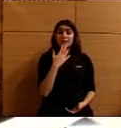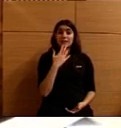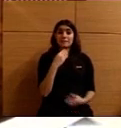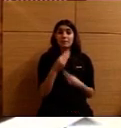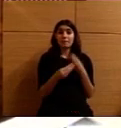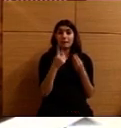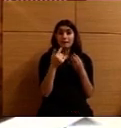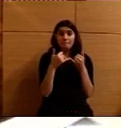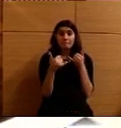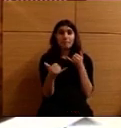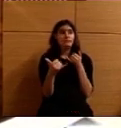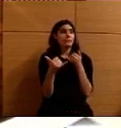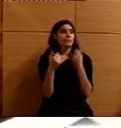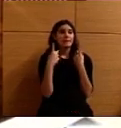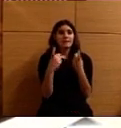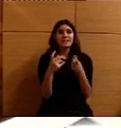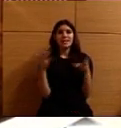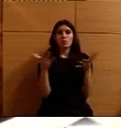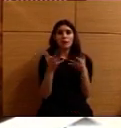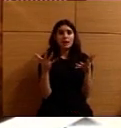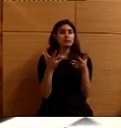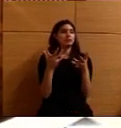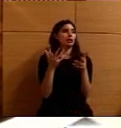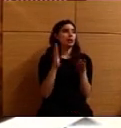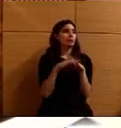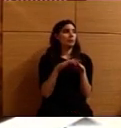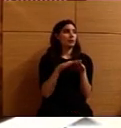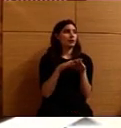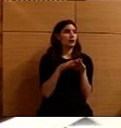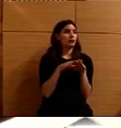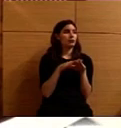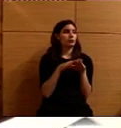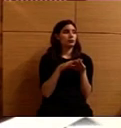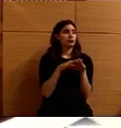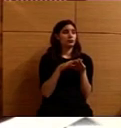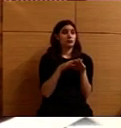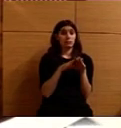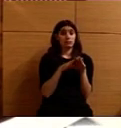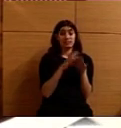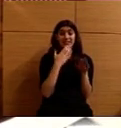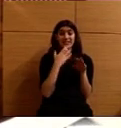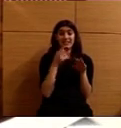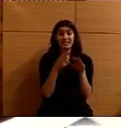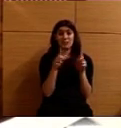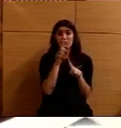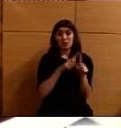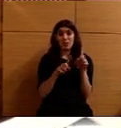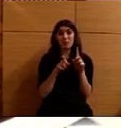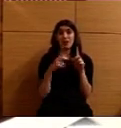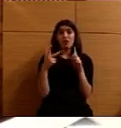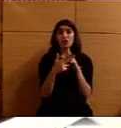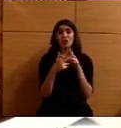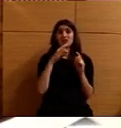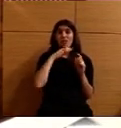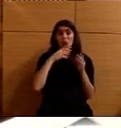una línea de necesidad urgente para tratar de, cuando viene ese problema, te cortan la luz, tienes